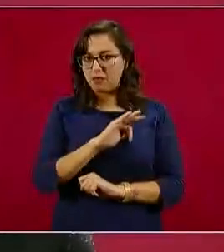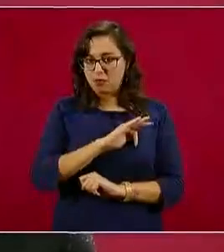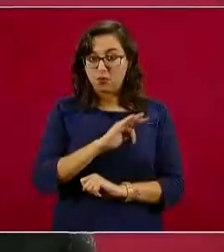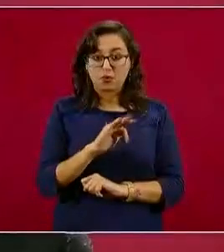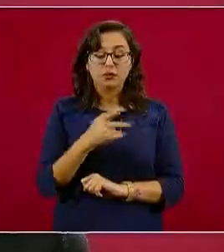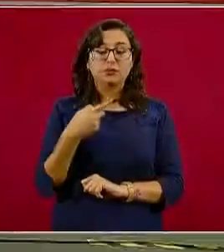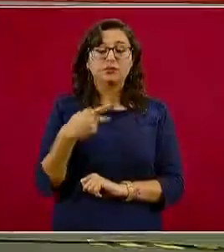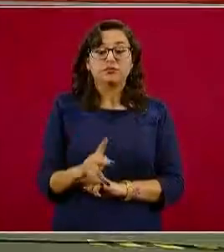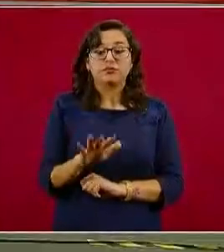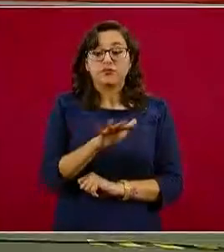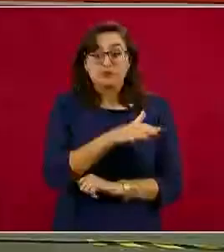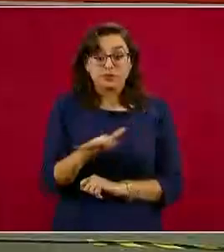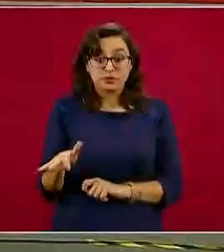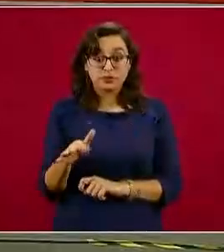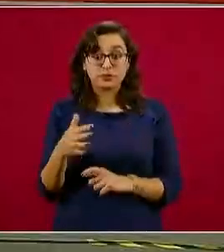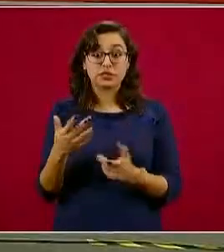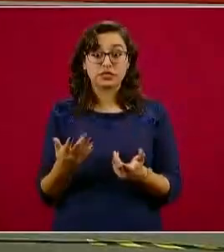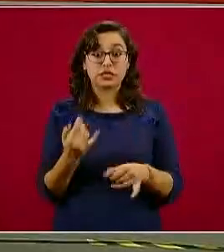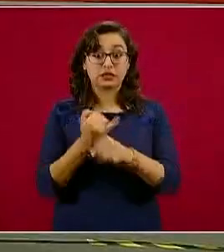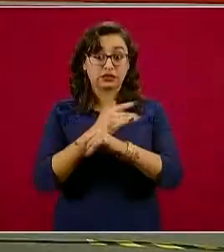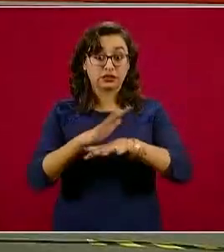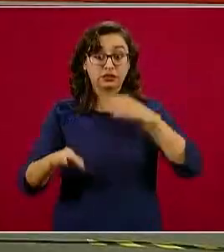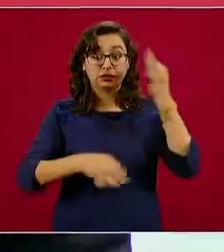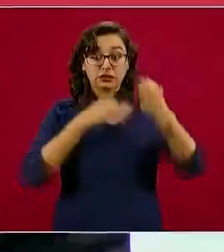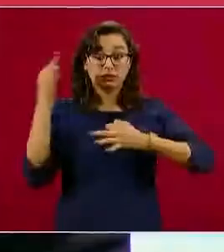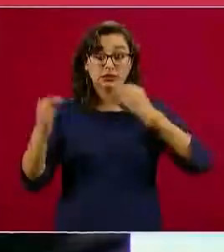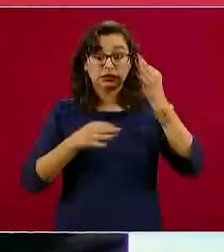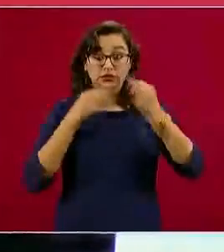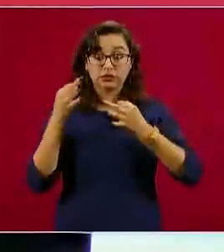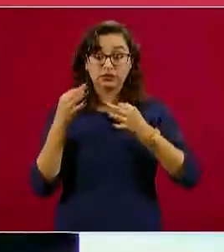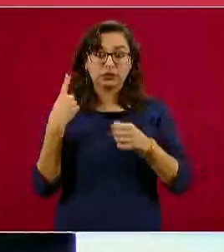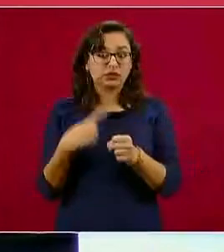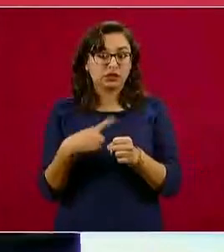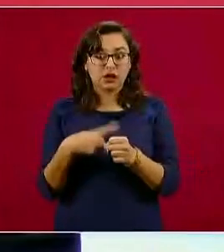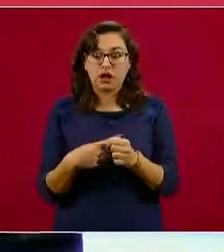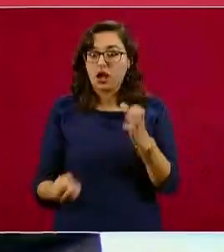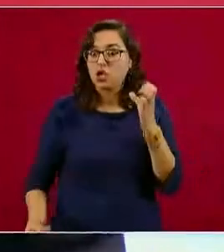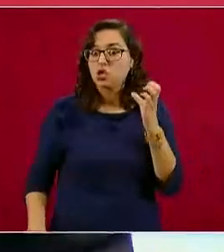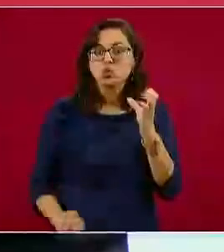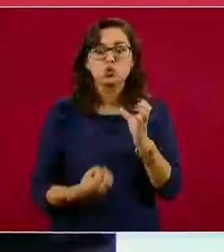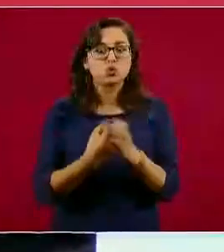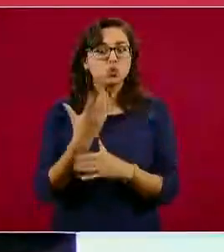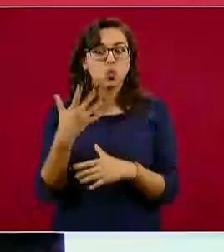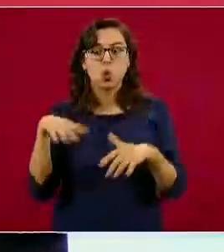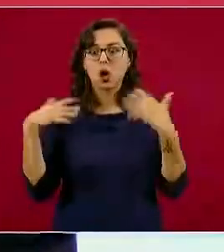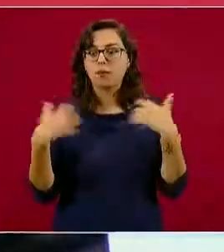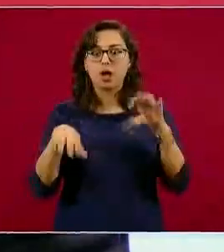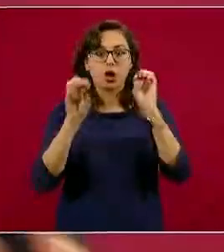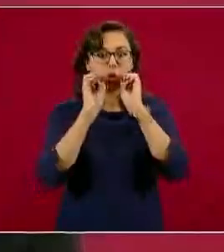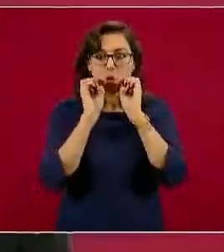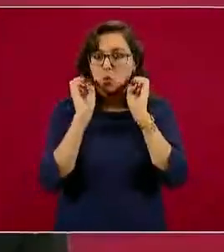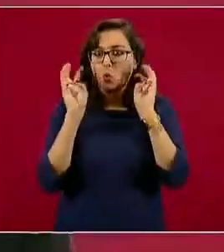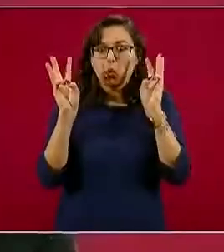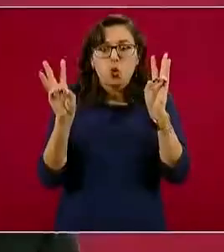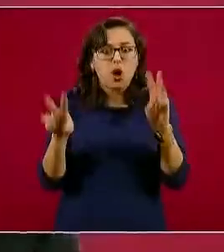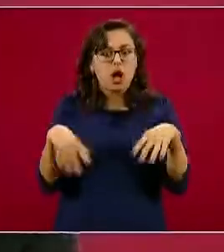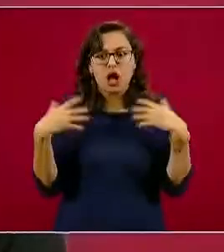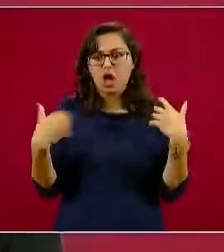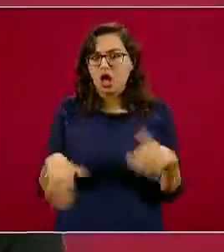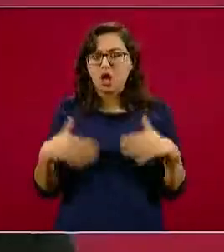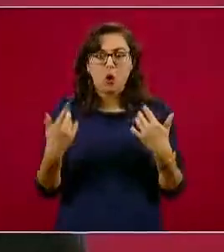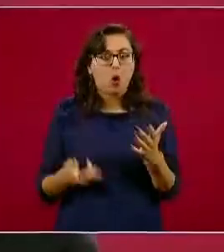puedo decir, lo que ha salido en las noticias se presenta como si fuera una enfermedad nueva o como un rebrote o brote o